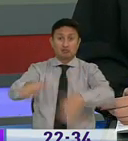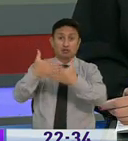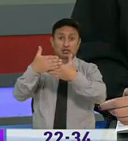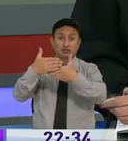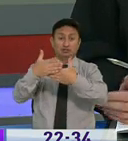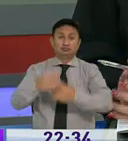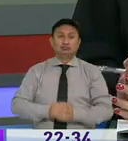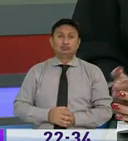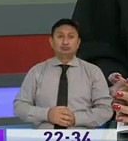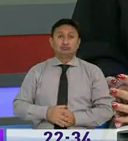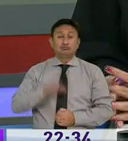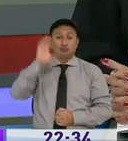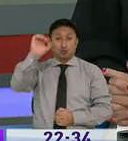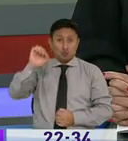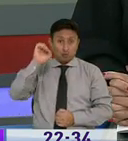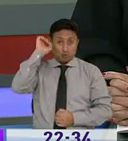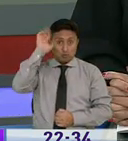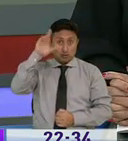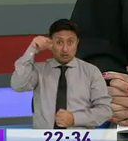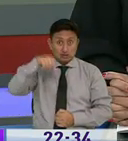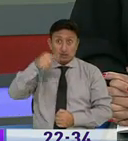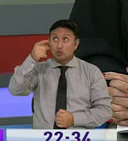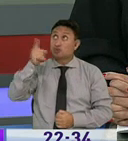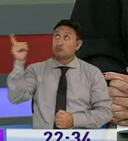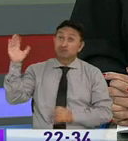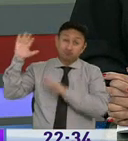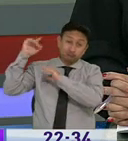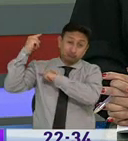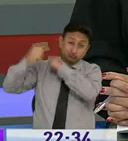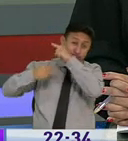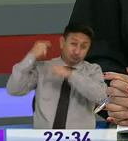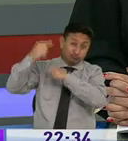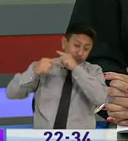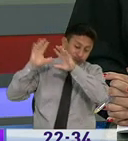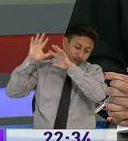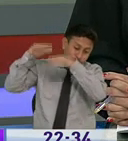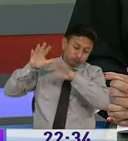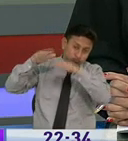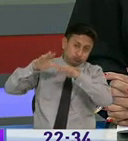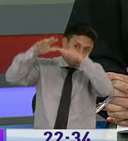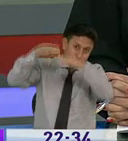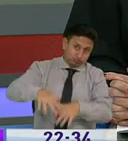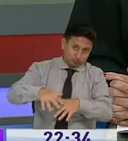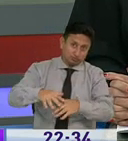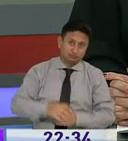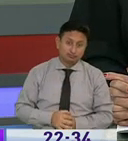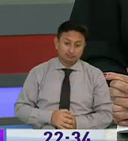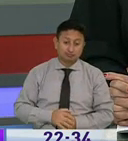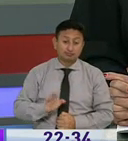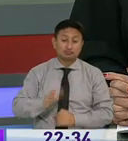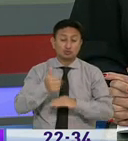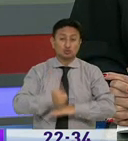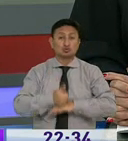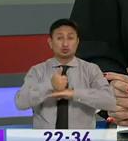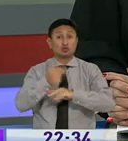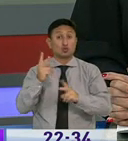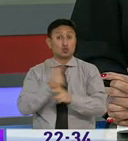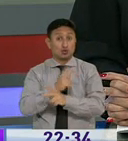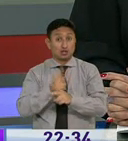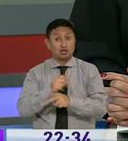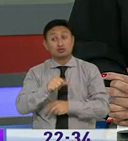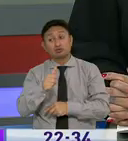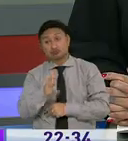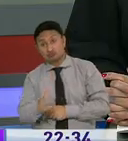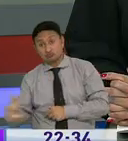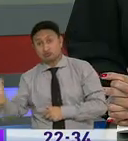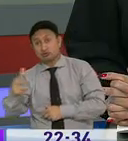carretera. Videos captaron la caída del material desde la cumbre de la montaña. Autoridades recomiendan tomar vías